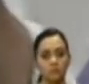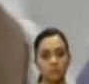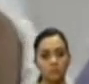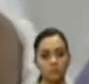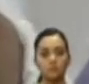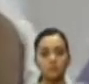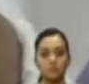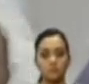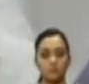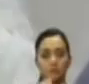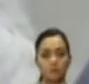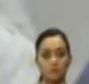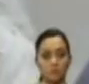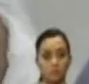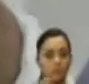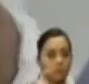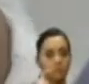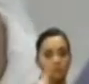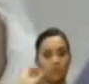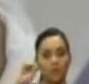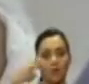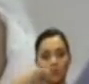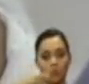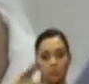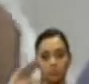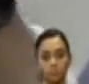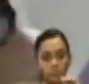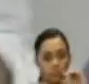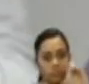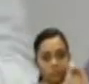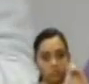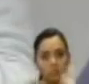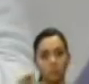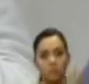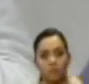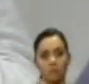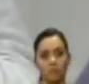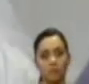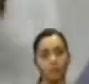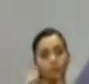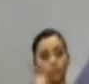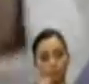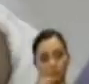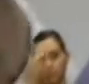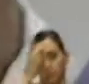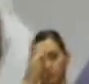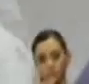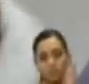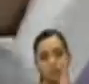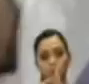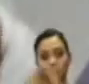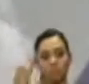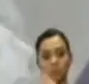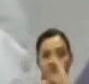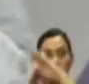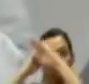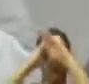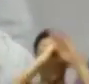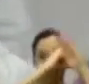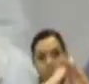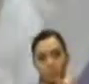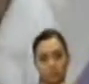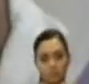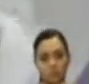la apreciación del dólar también, que ha hecho perder competitividad a nuestras exportaciones, por eso tuvimos que poner la salvaguardia, se abarataron las importaciones, teníamos que